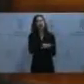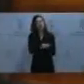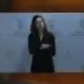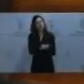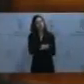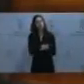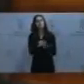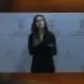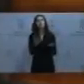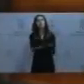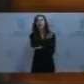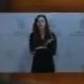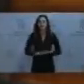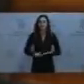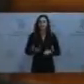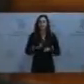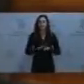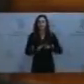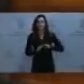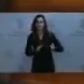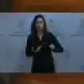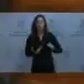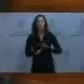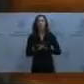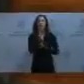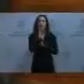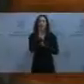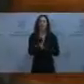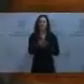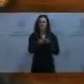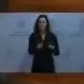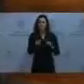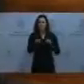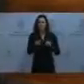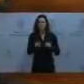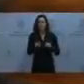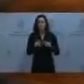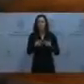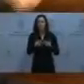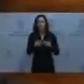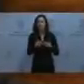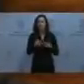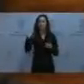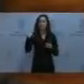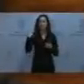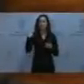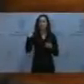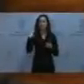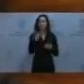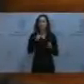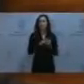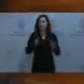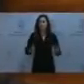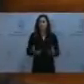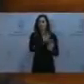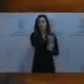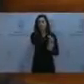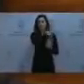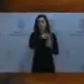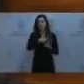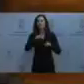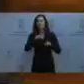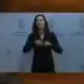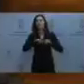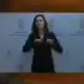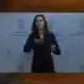son una garantía para ese desarrollo de nuevo suelo industrial que se impulsó a partir del año 2007 en el Principado de